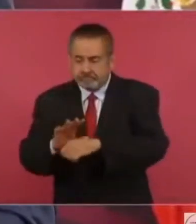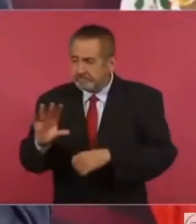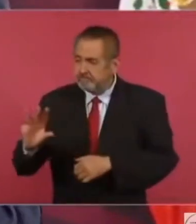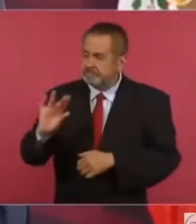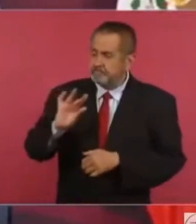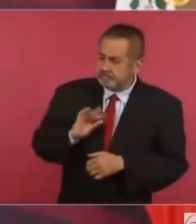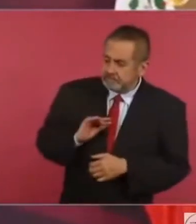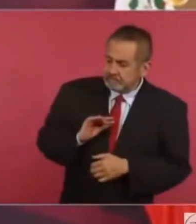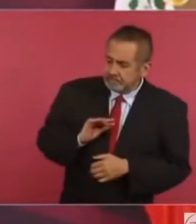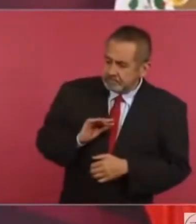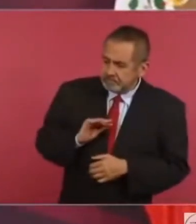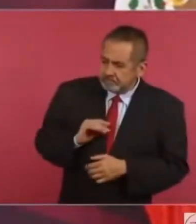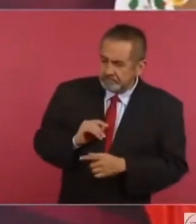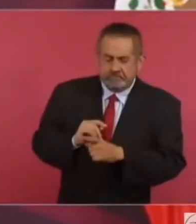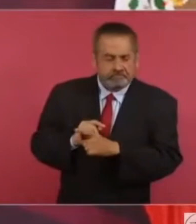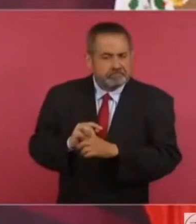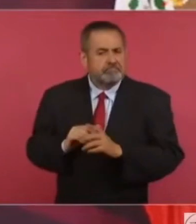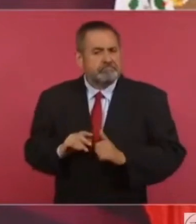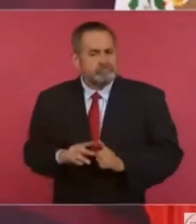esto y